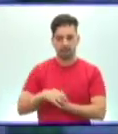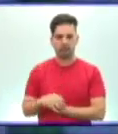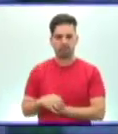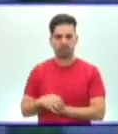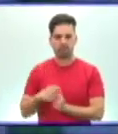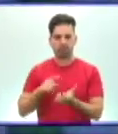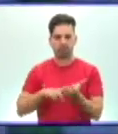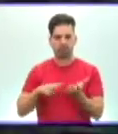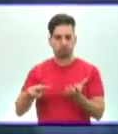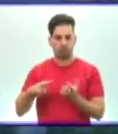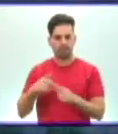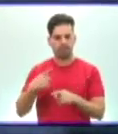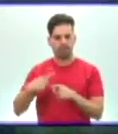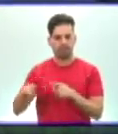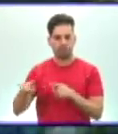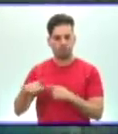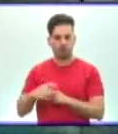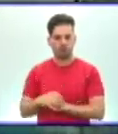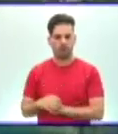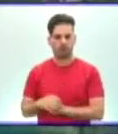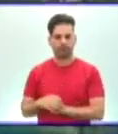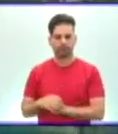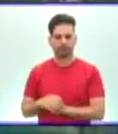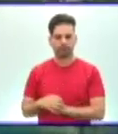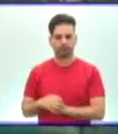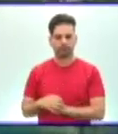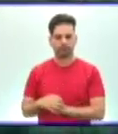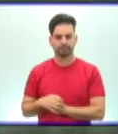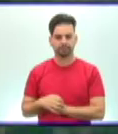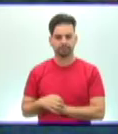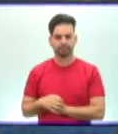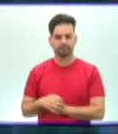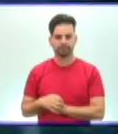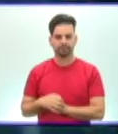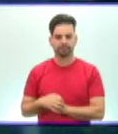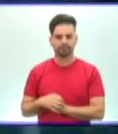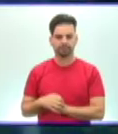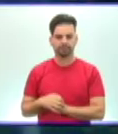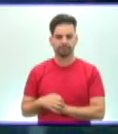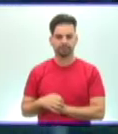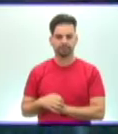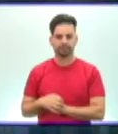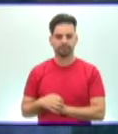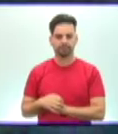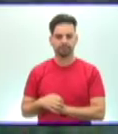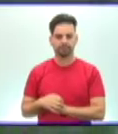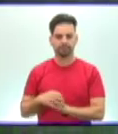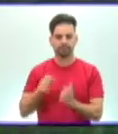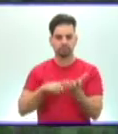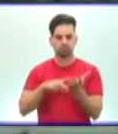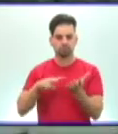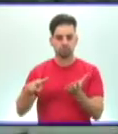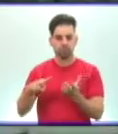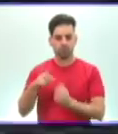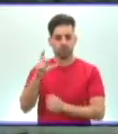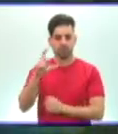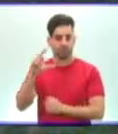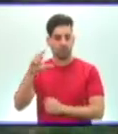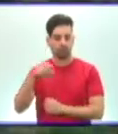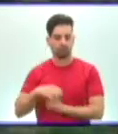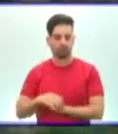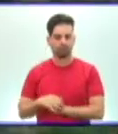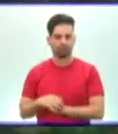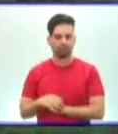en Artemisa, de Tunas de Sasa en Santi Espíritus, a Júcaro en Ciego de Ávila, de Punta Virama